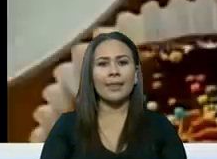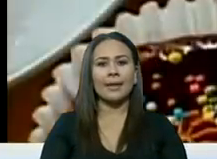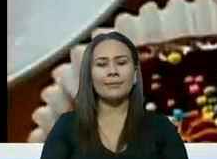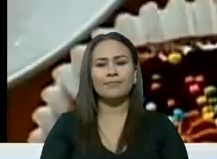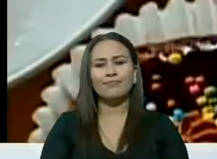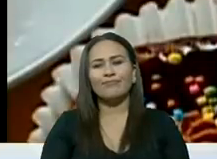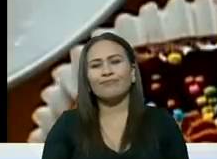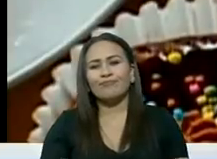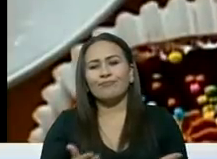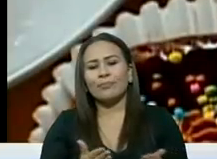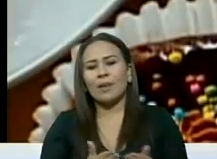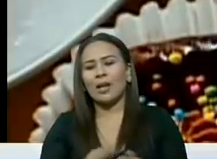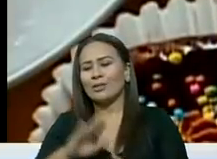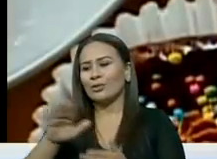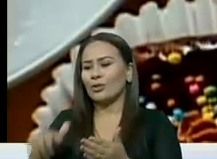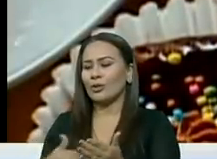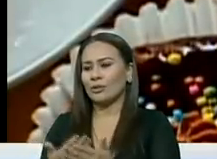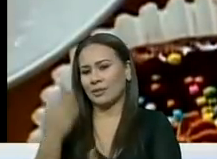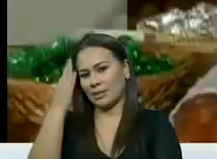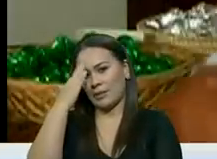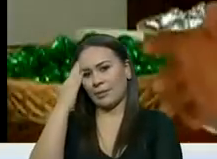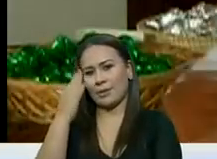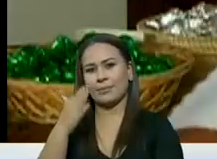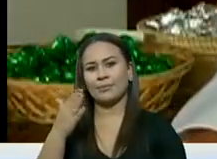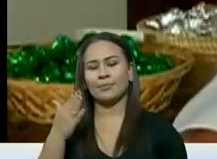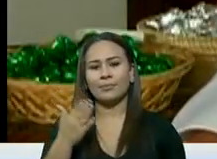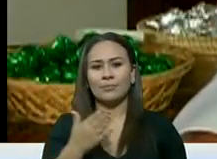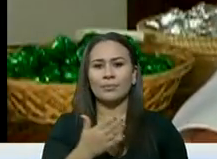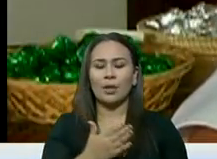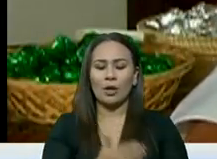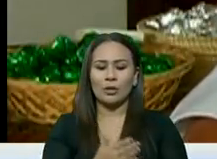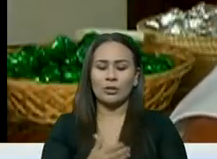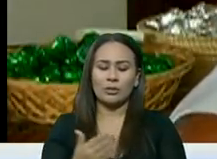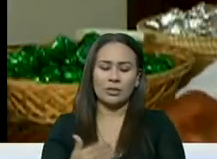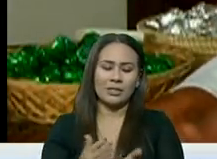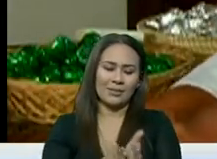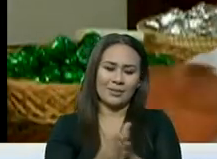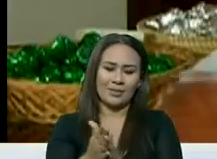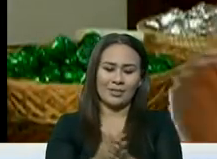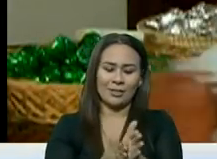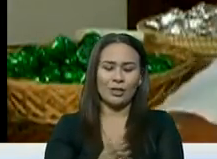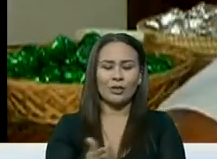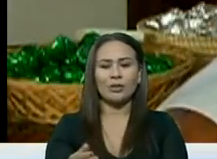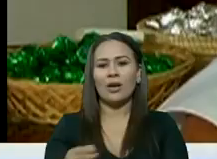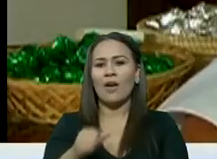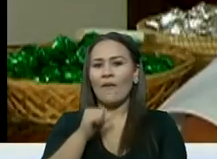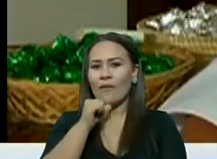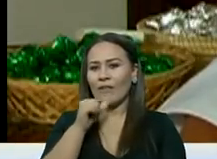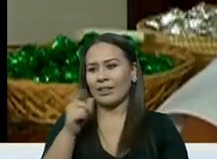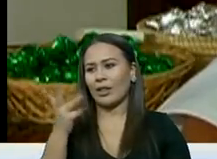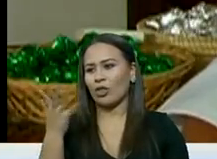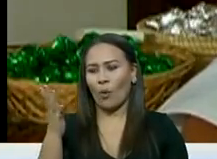dinastía chocolatera, si cabe el término. Hay ciudades enteras que se dedican al chocolate y no producen cacao.